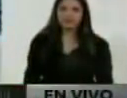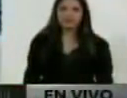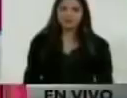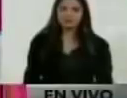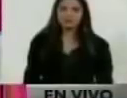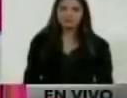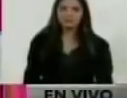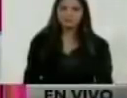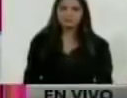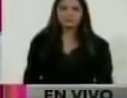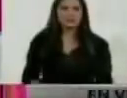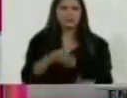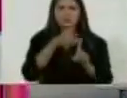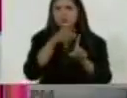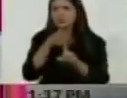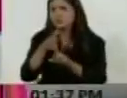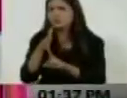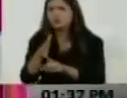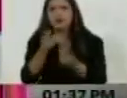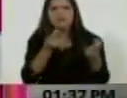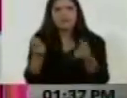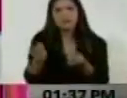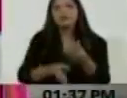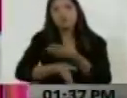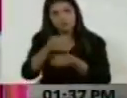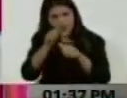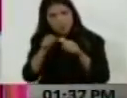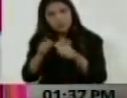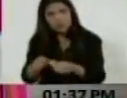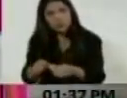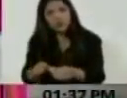La persecución financiera que aún continúa.